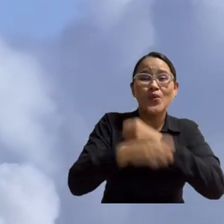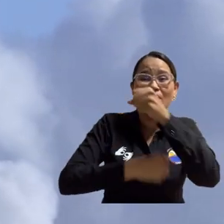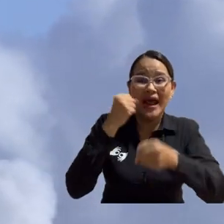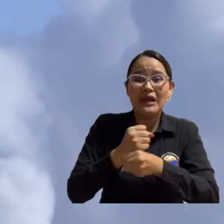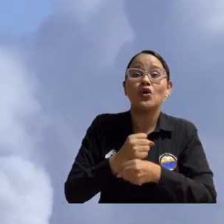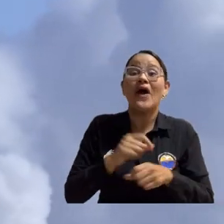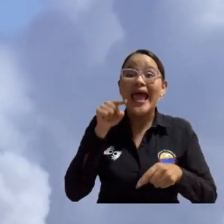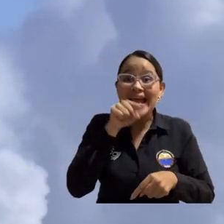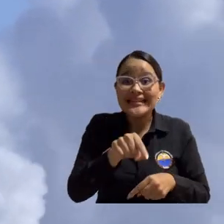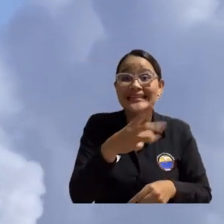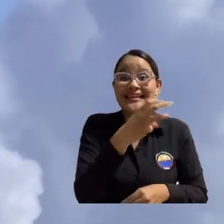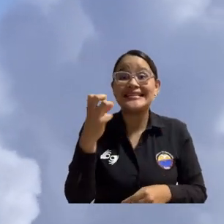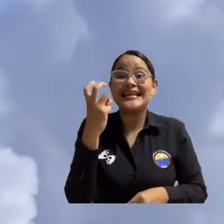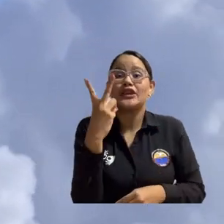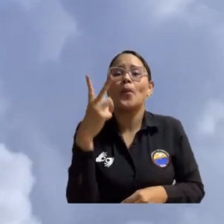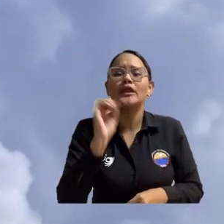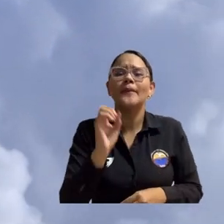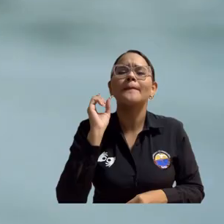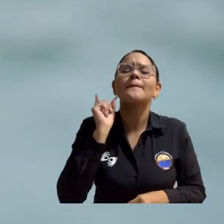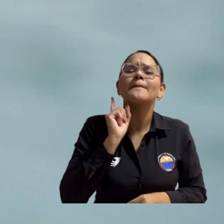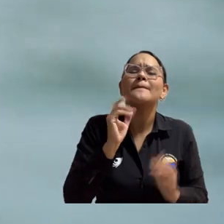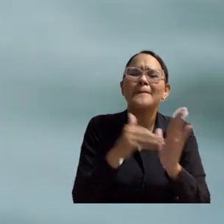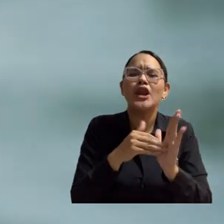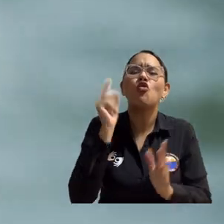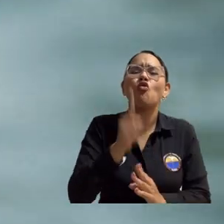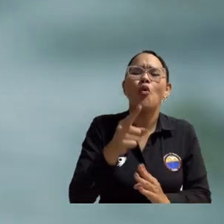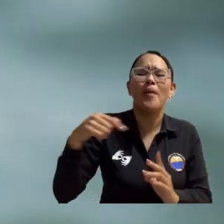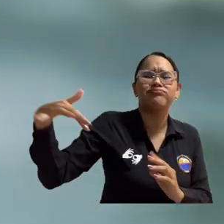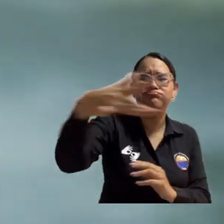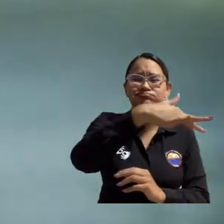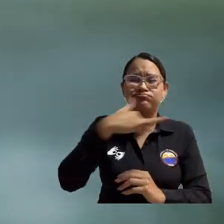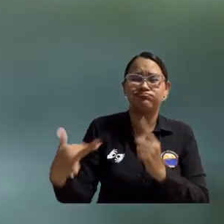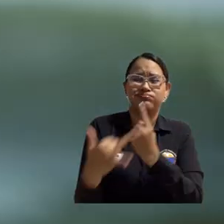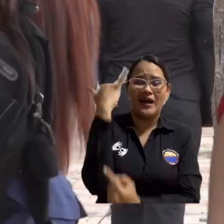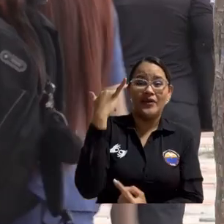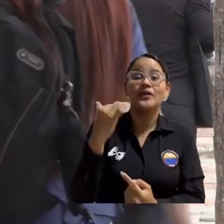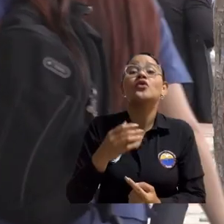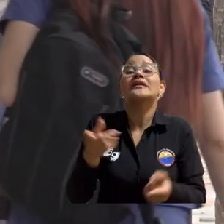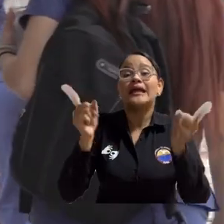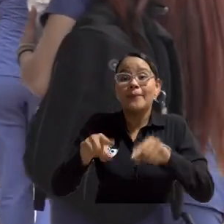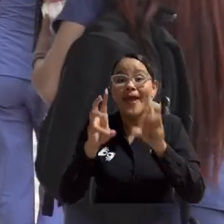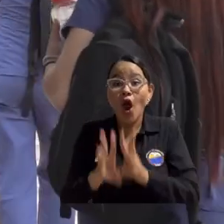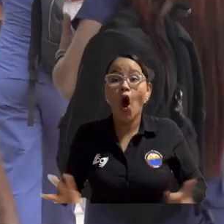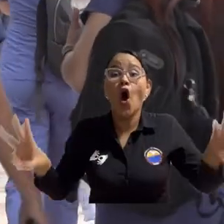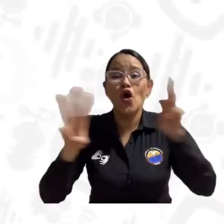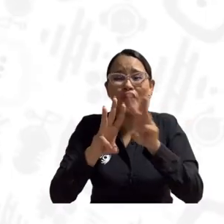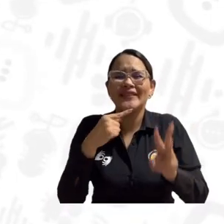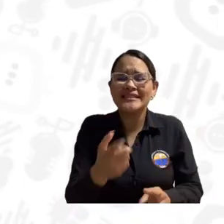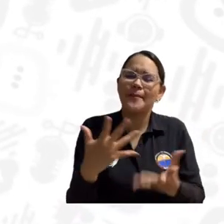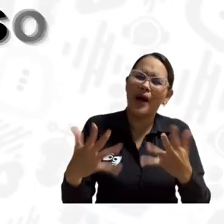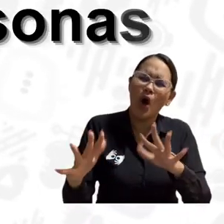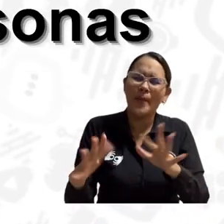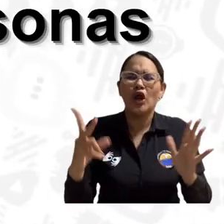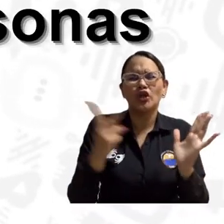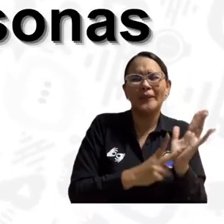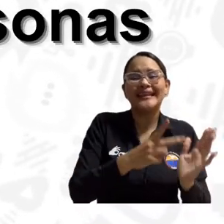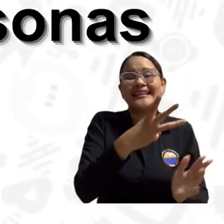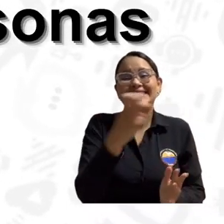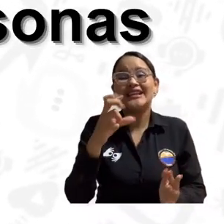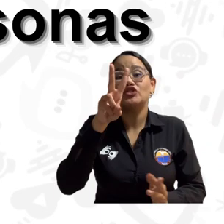estas 320.000 se deben a la contaminación del aire por su parte las últimas cifras de la ONU reportan que cerca de